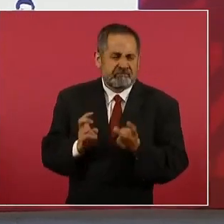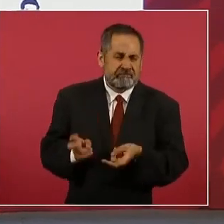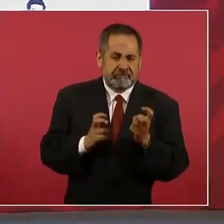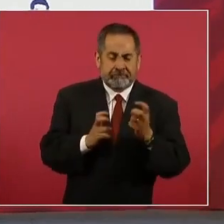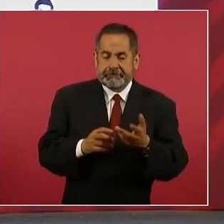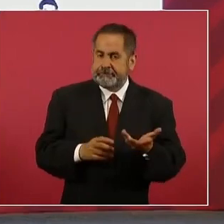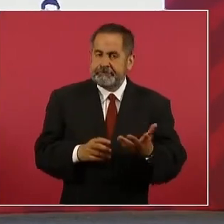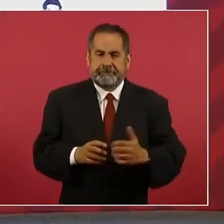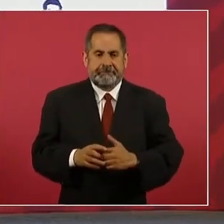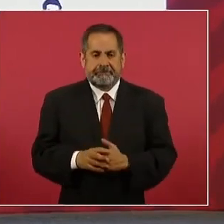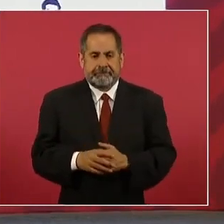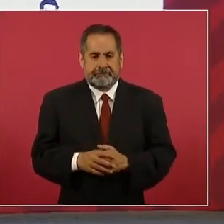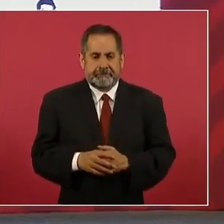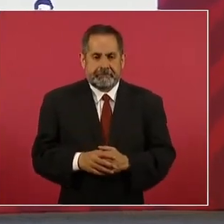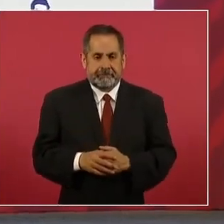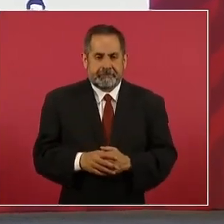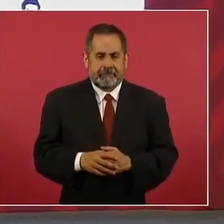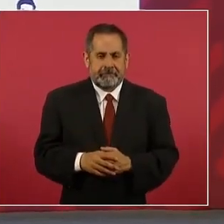Estos son